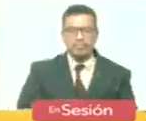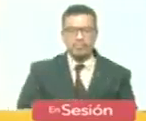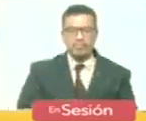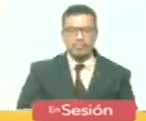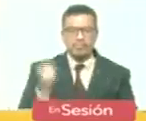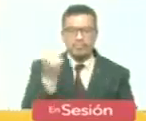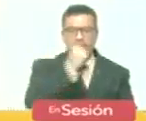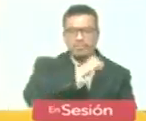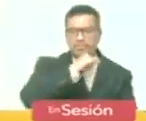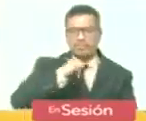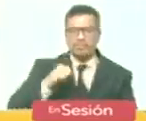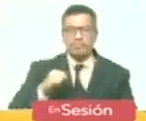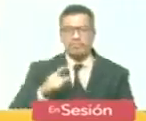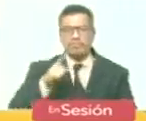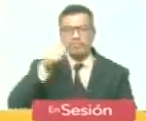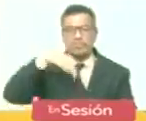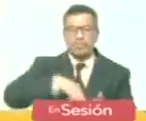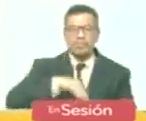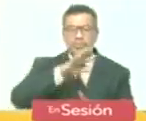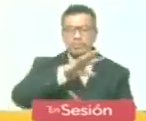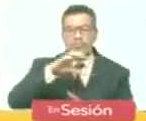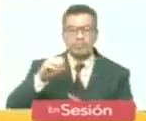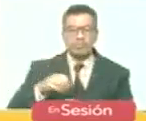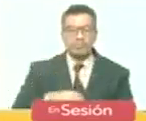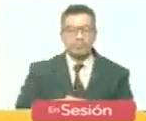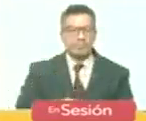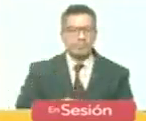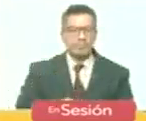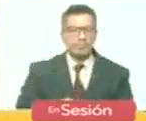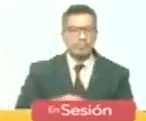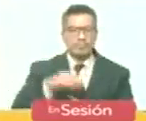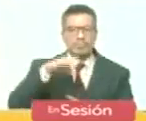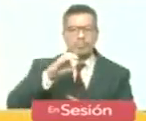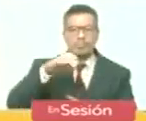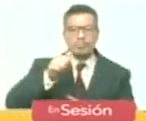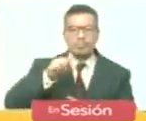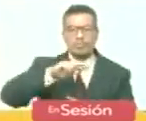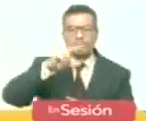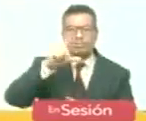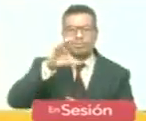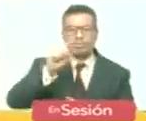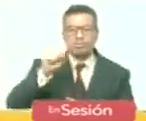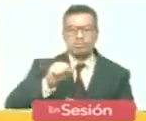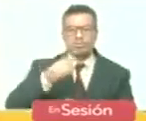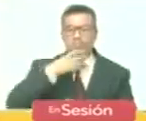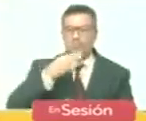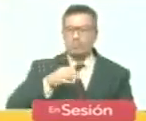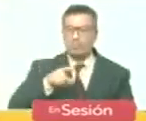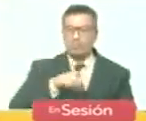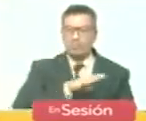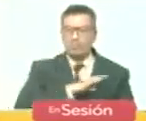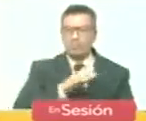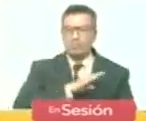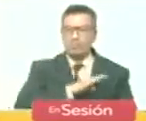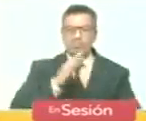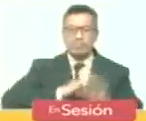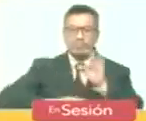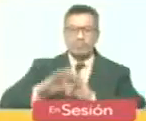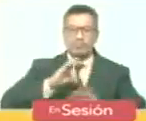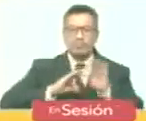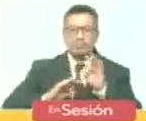asesinan en 1950 a Carlos Delgado Charbó. Yo casualmente me estaba preparando